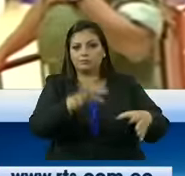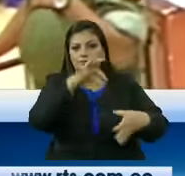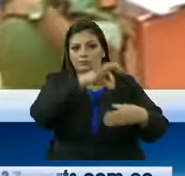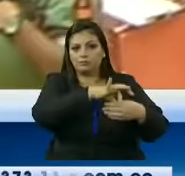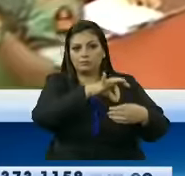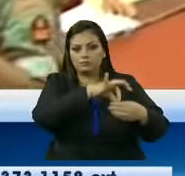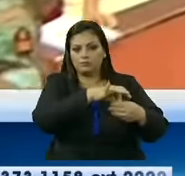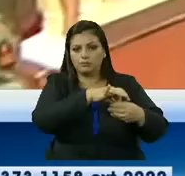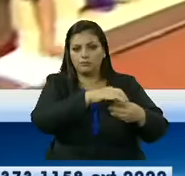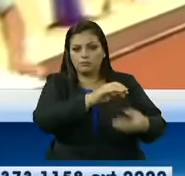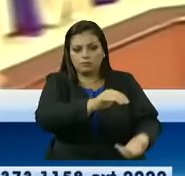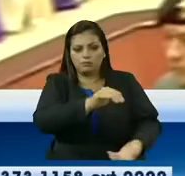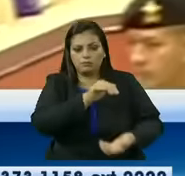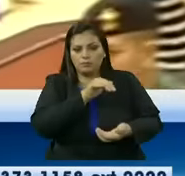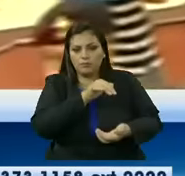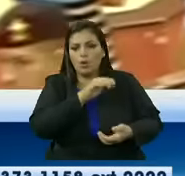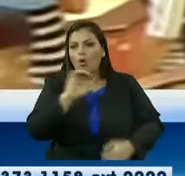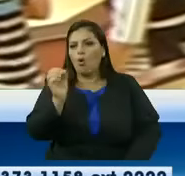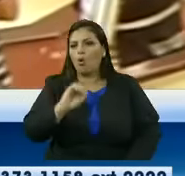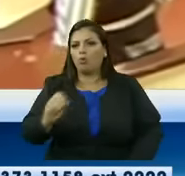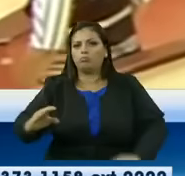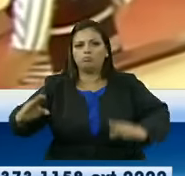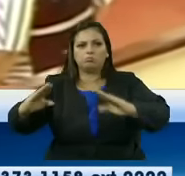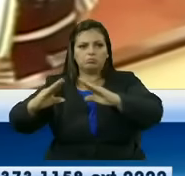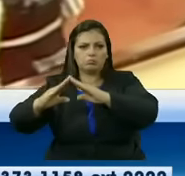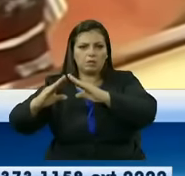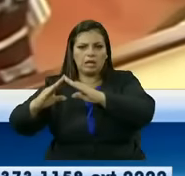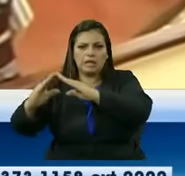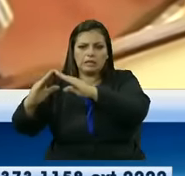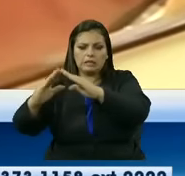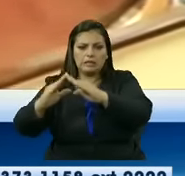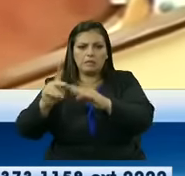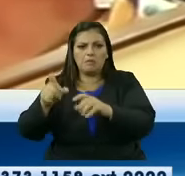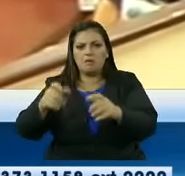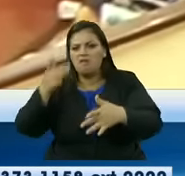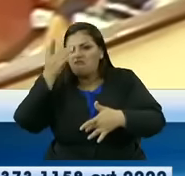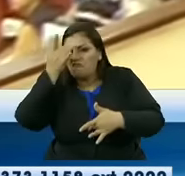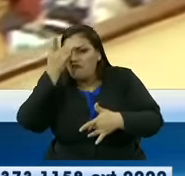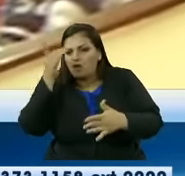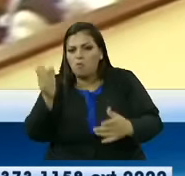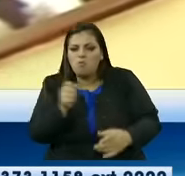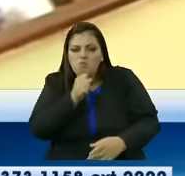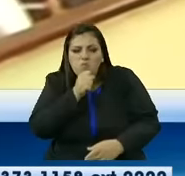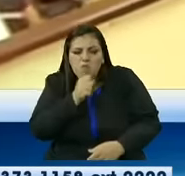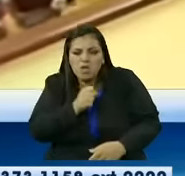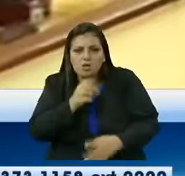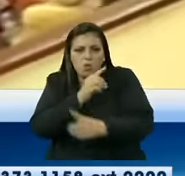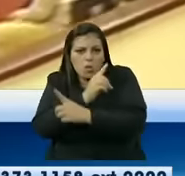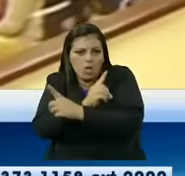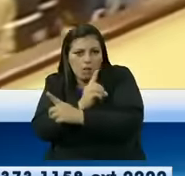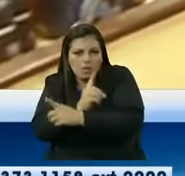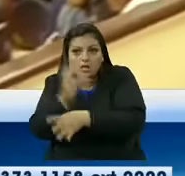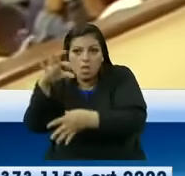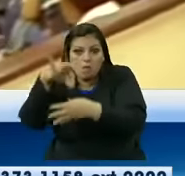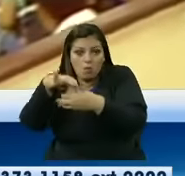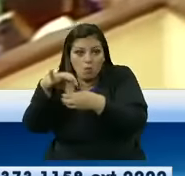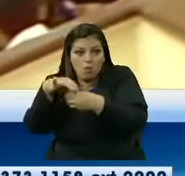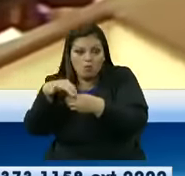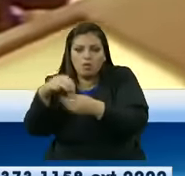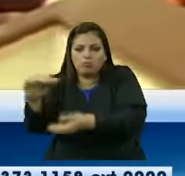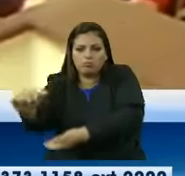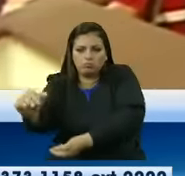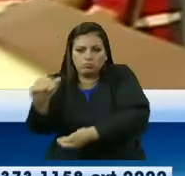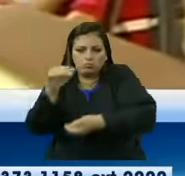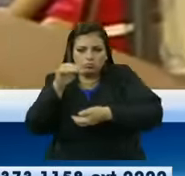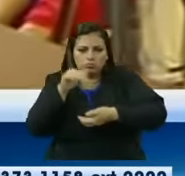que sufragaron desde casa, ¿no? Hasta parte de la noche, más o menos a las 12 de la noche, ya se suspendió la sesión de